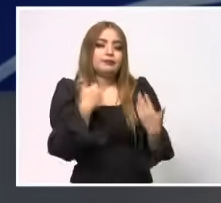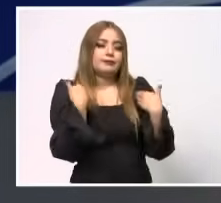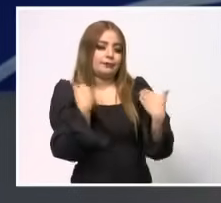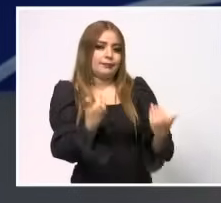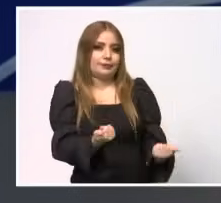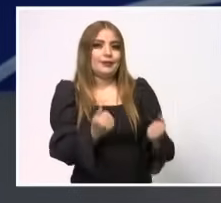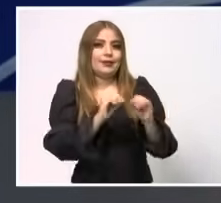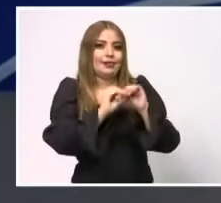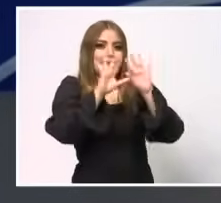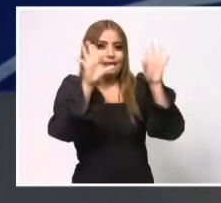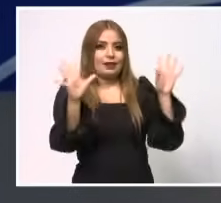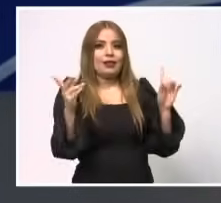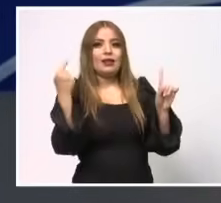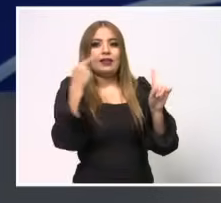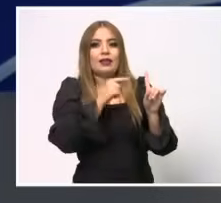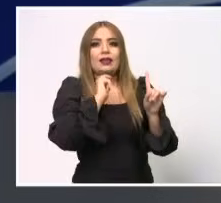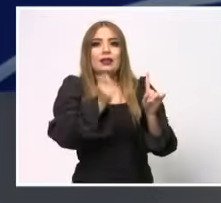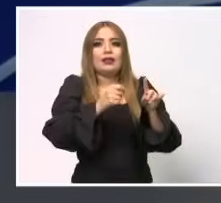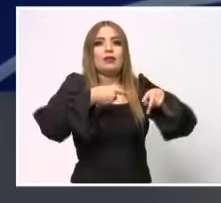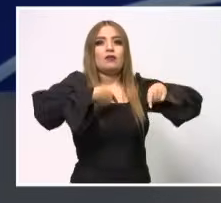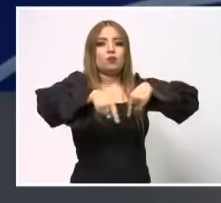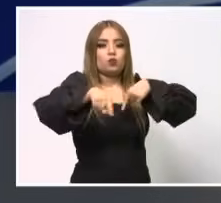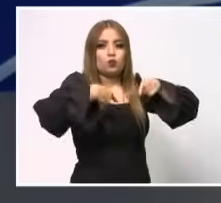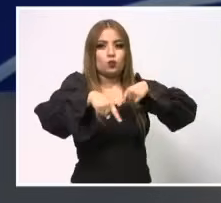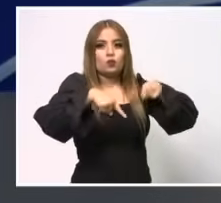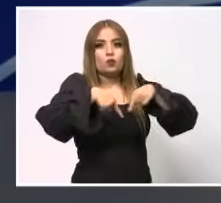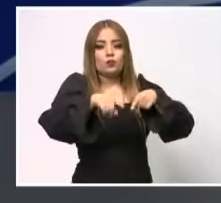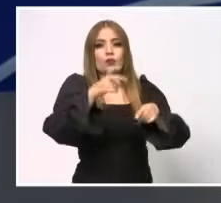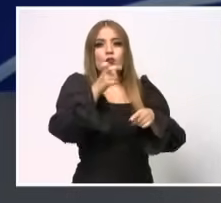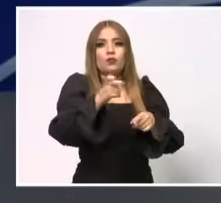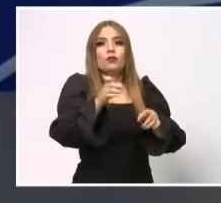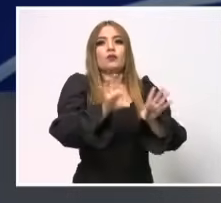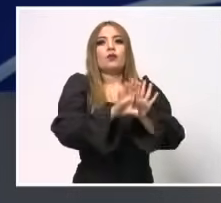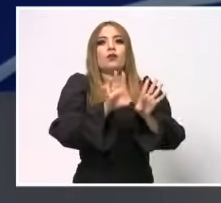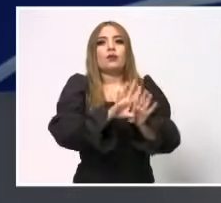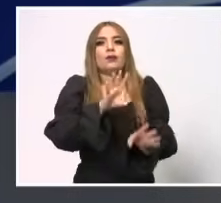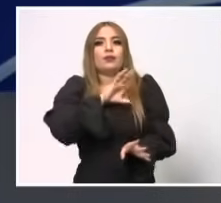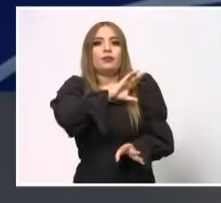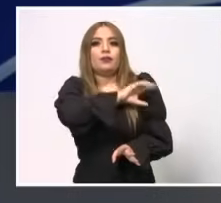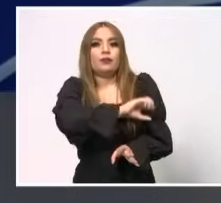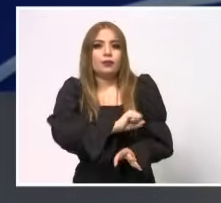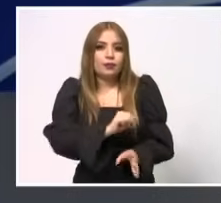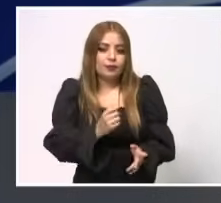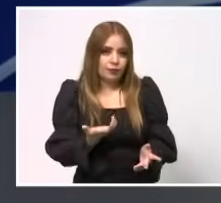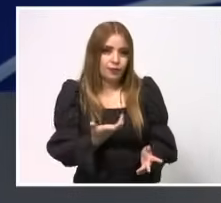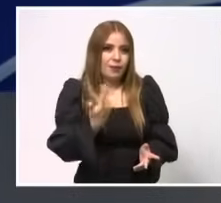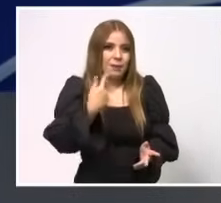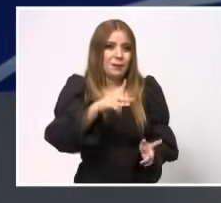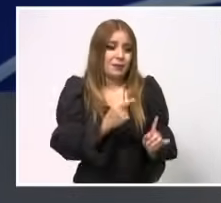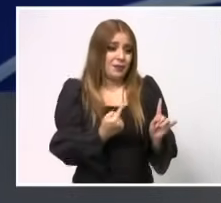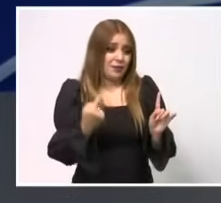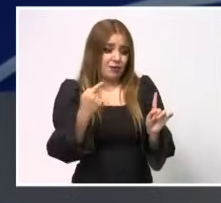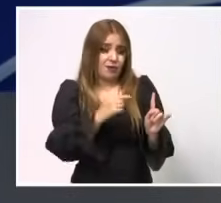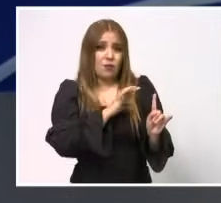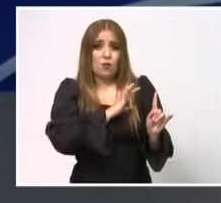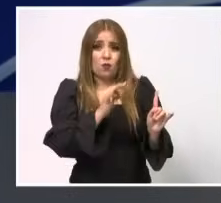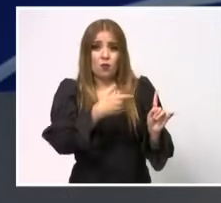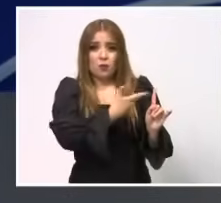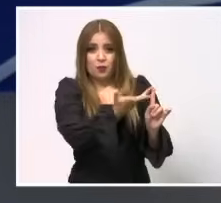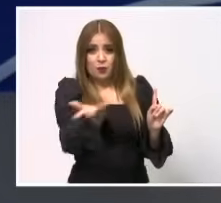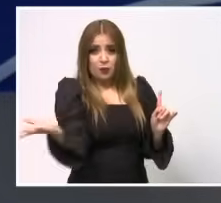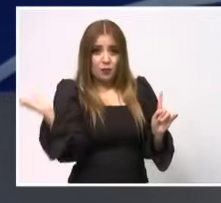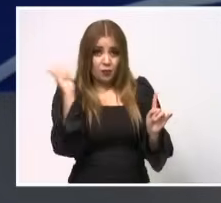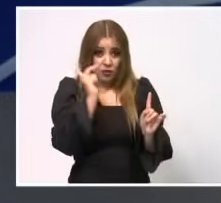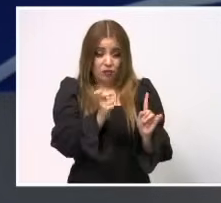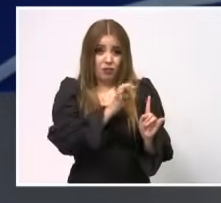per se tiene esa carga de de pasión y esa carga de pertenencia Pero eso no es justificación en